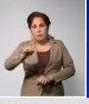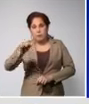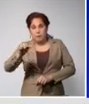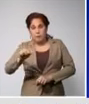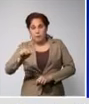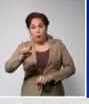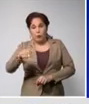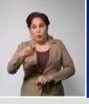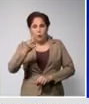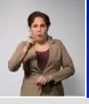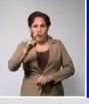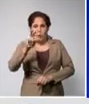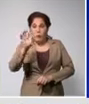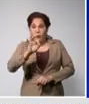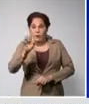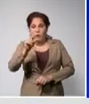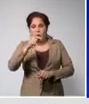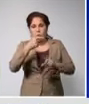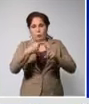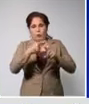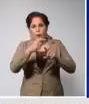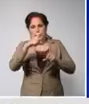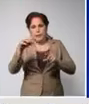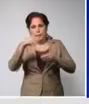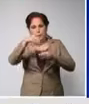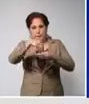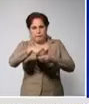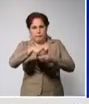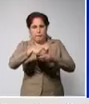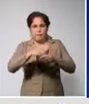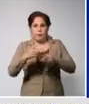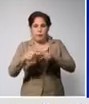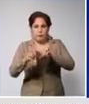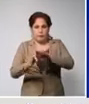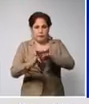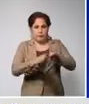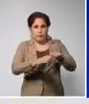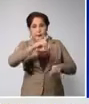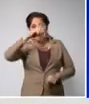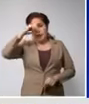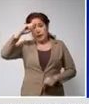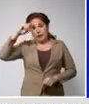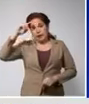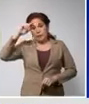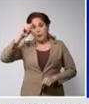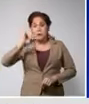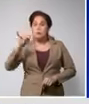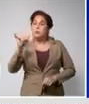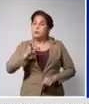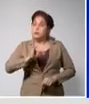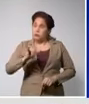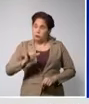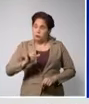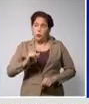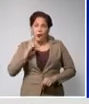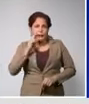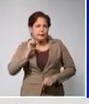245,2. Santi Espíritu, ahí está, tampoco se ve una